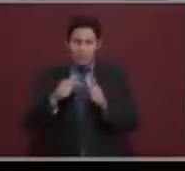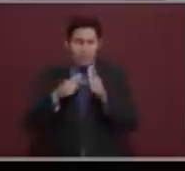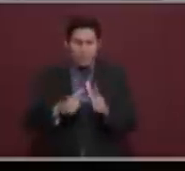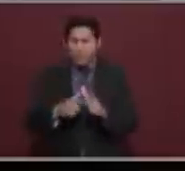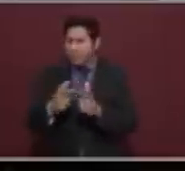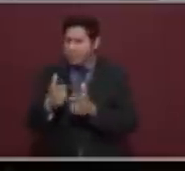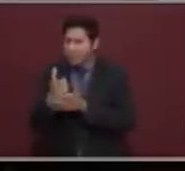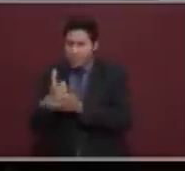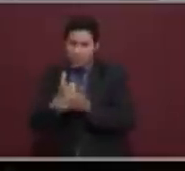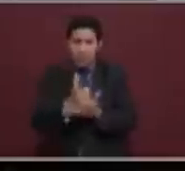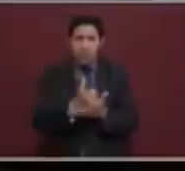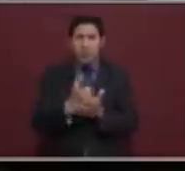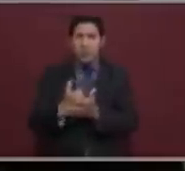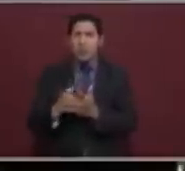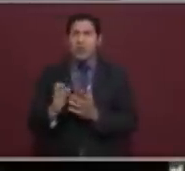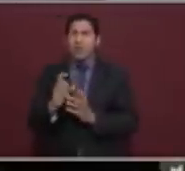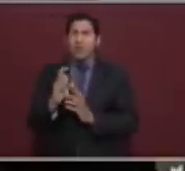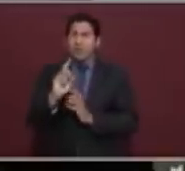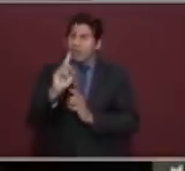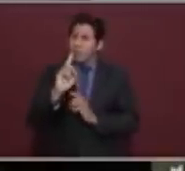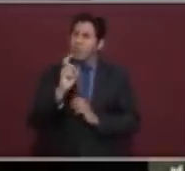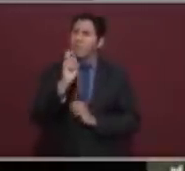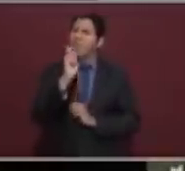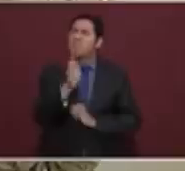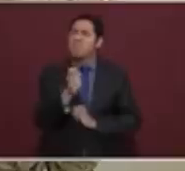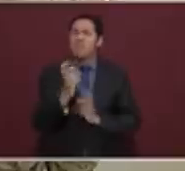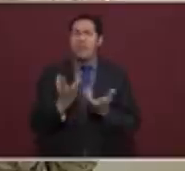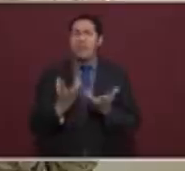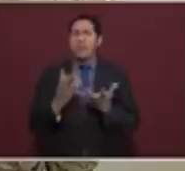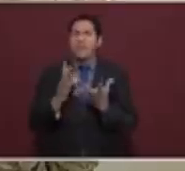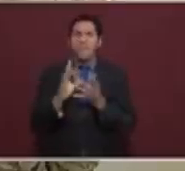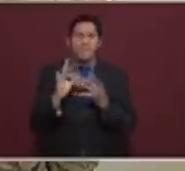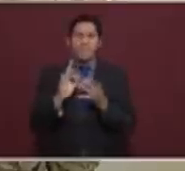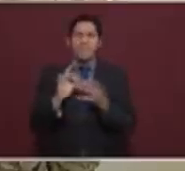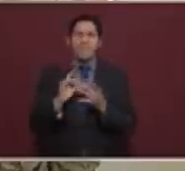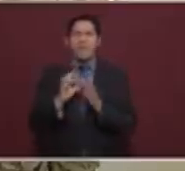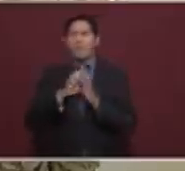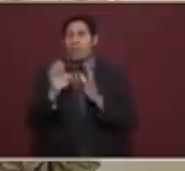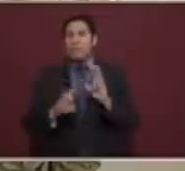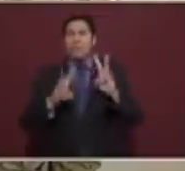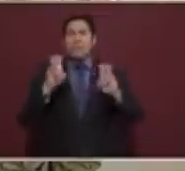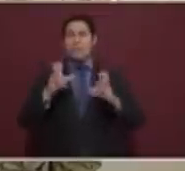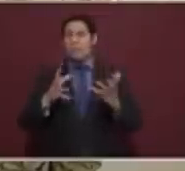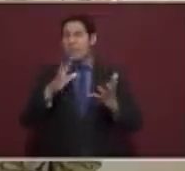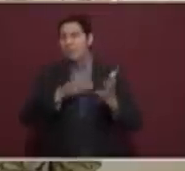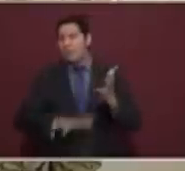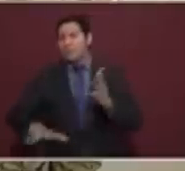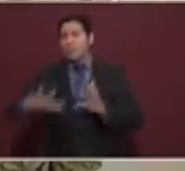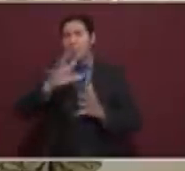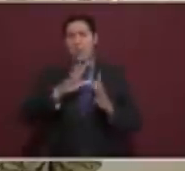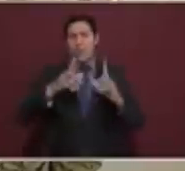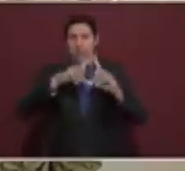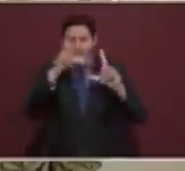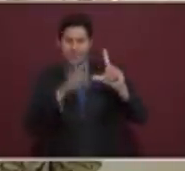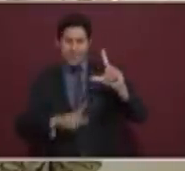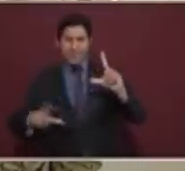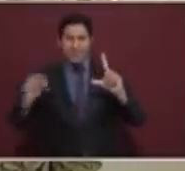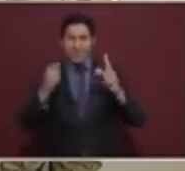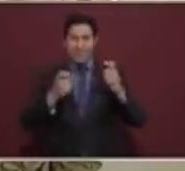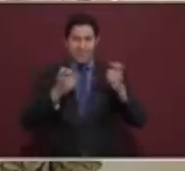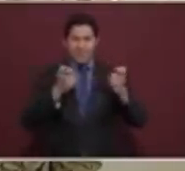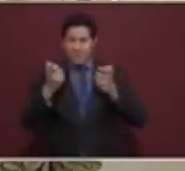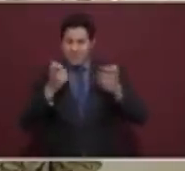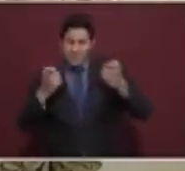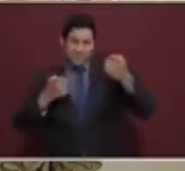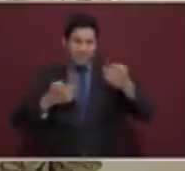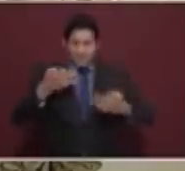esperando terminar un proceso por ejemplo el legislativo que es imprescindible estamos